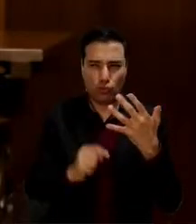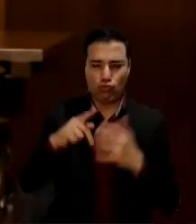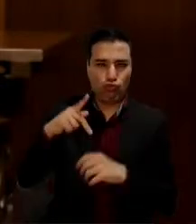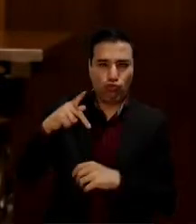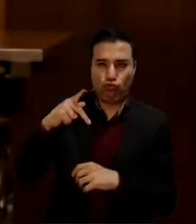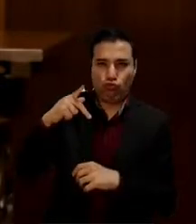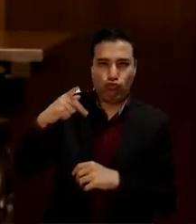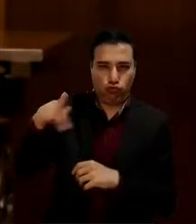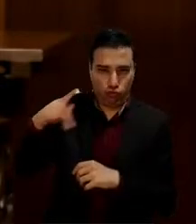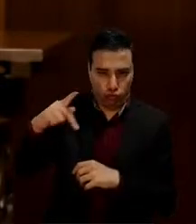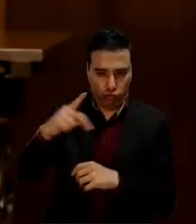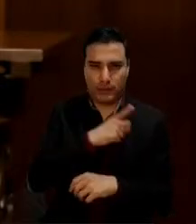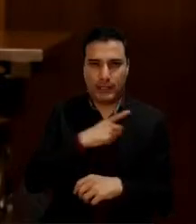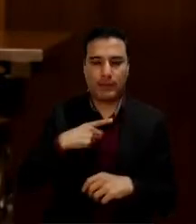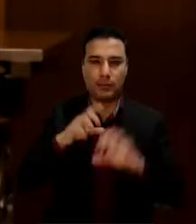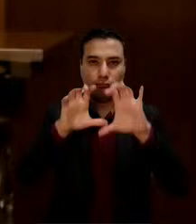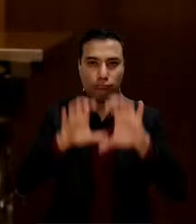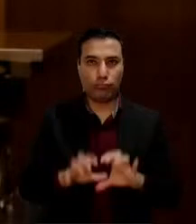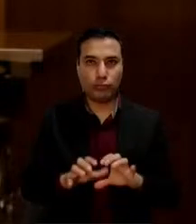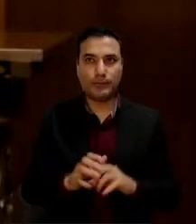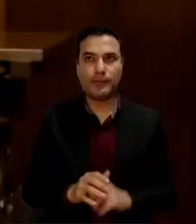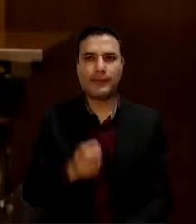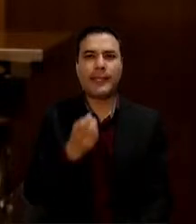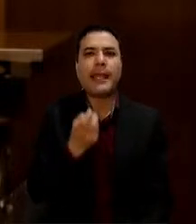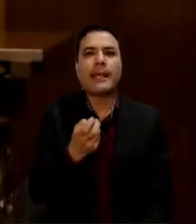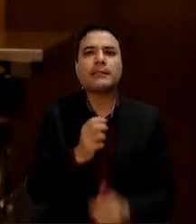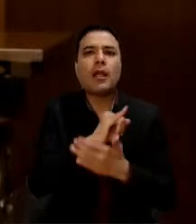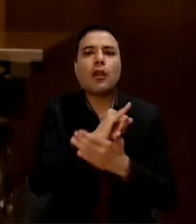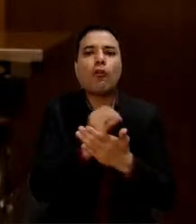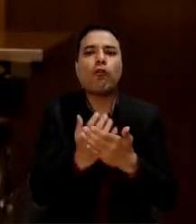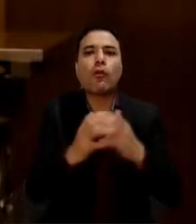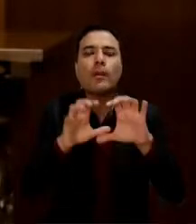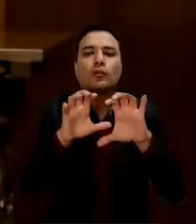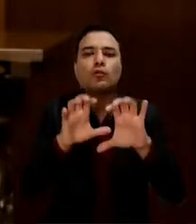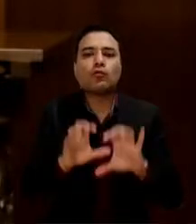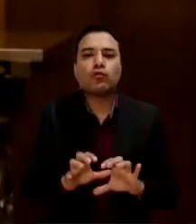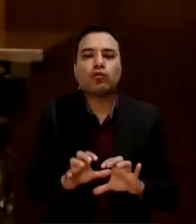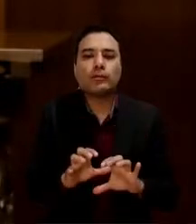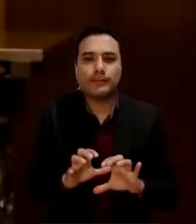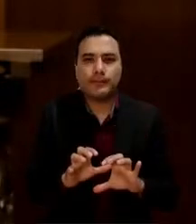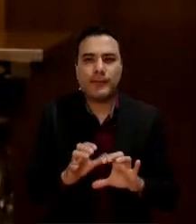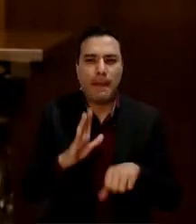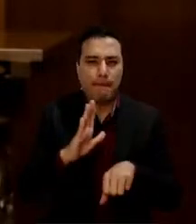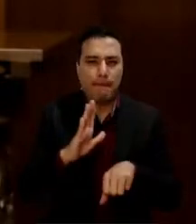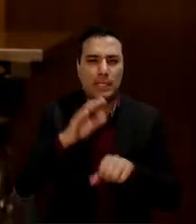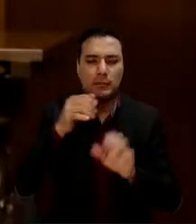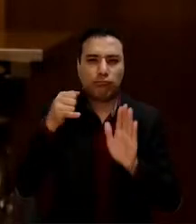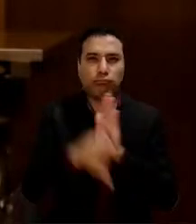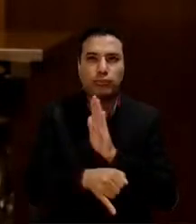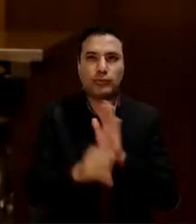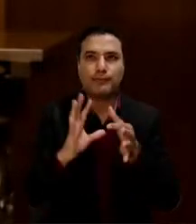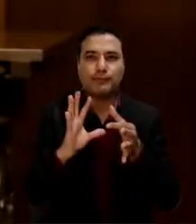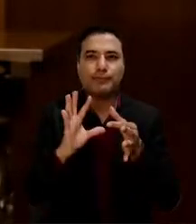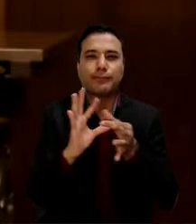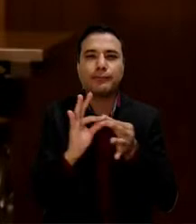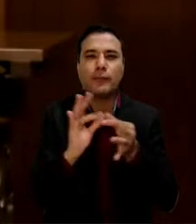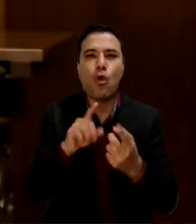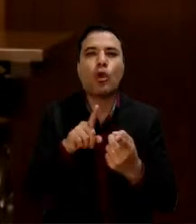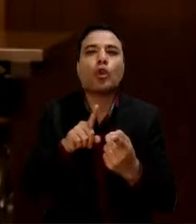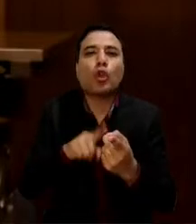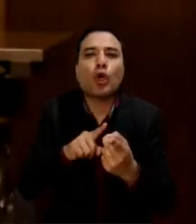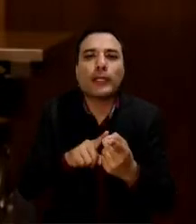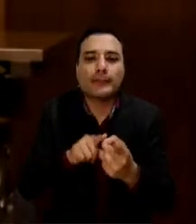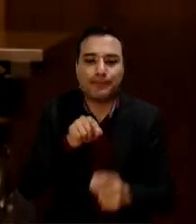pertenece. Esta información se encuentra de manera más detallada en la versión íntegra de la